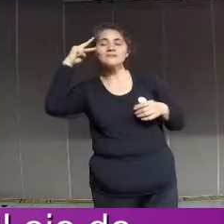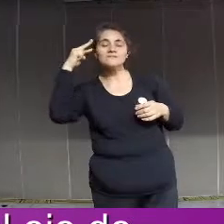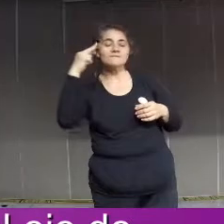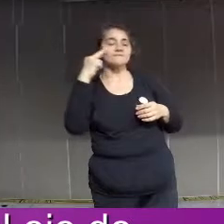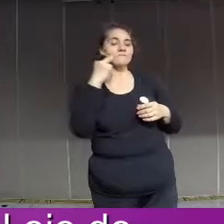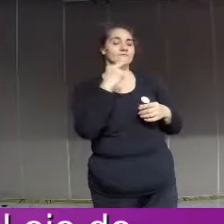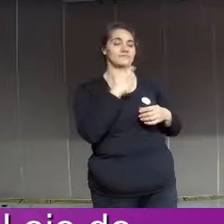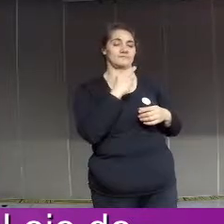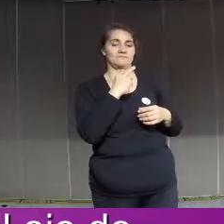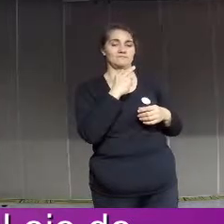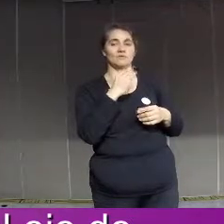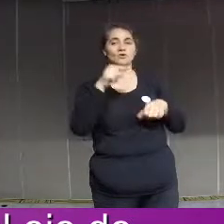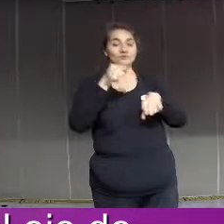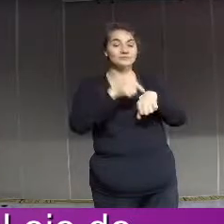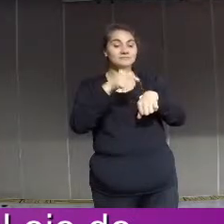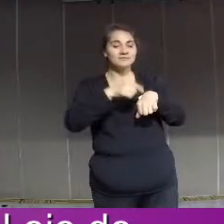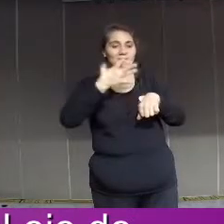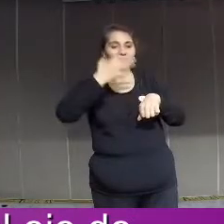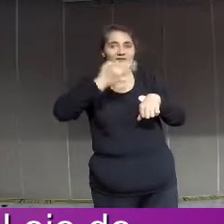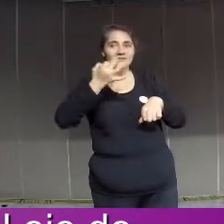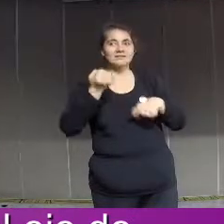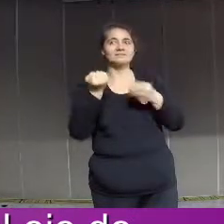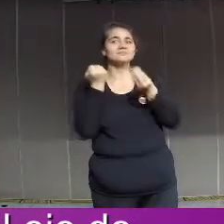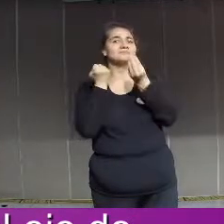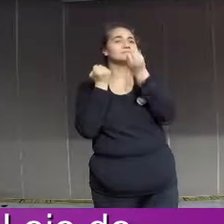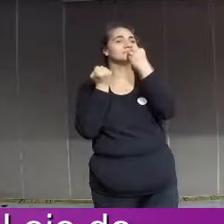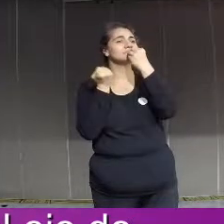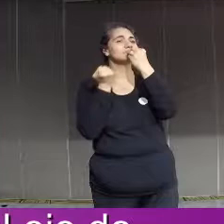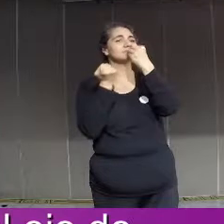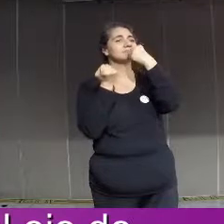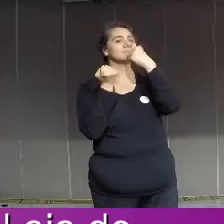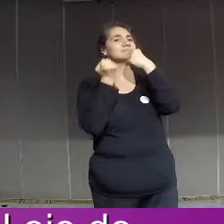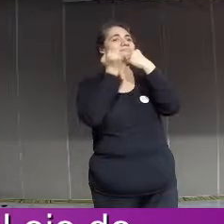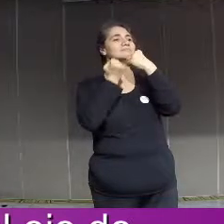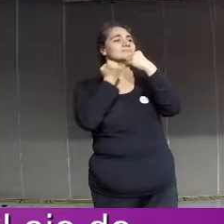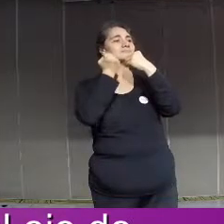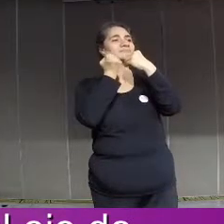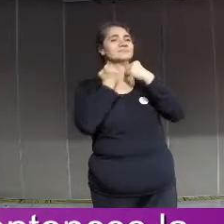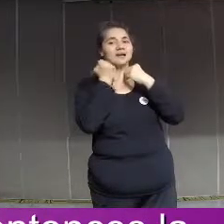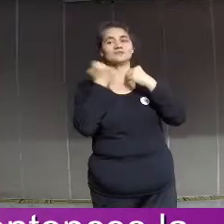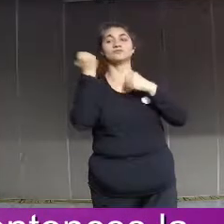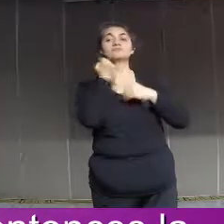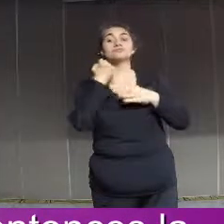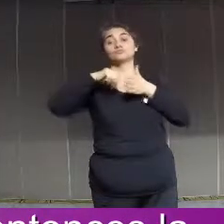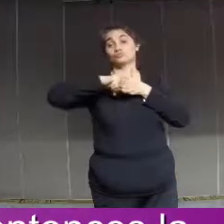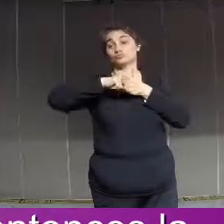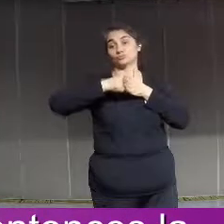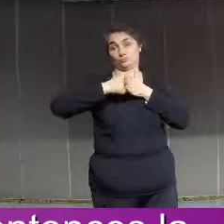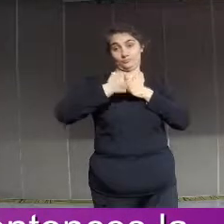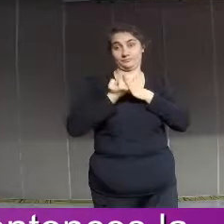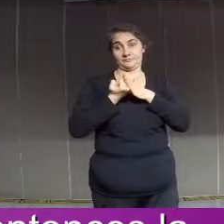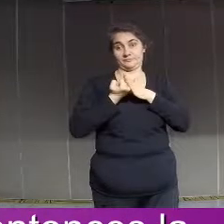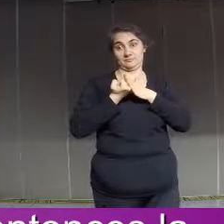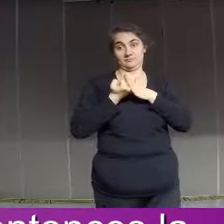abordaje en tiempo real. Por eso les decía, si yo veo que el paciente le estoy dando líquido, si se